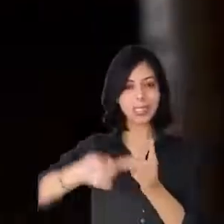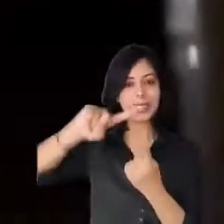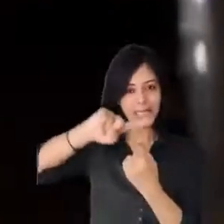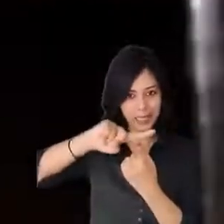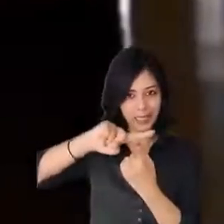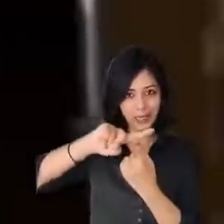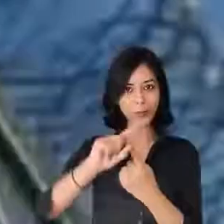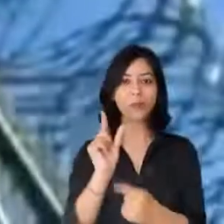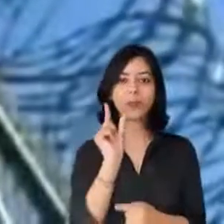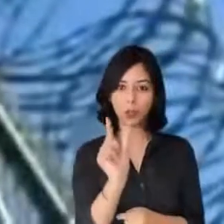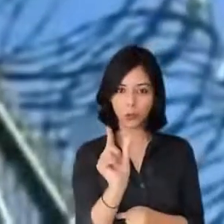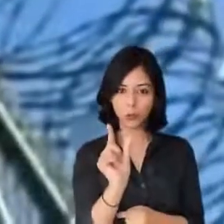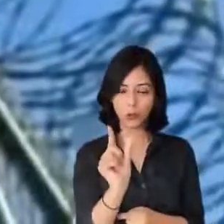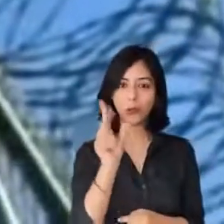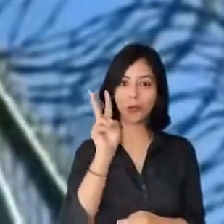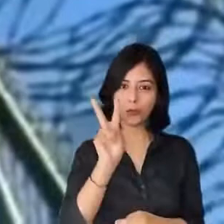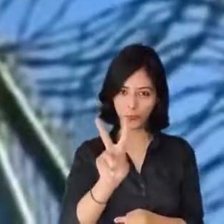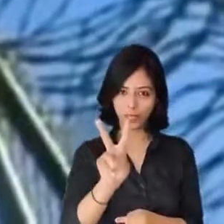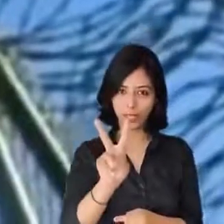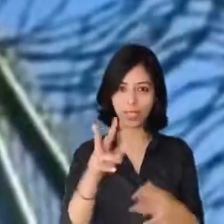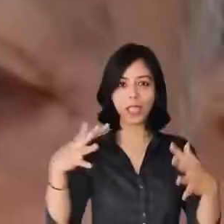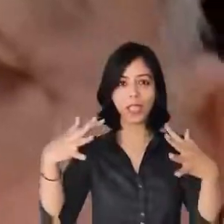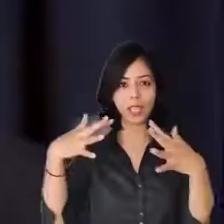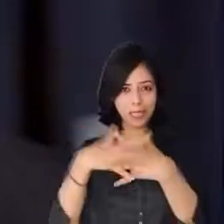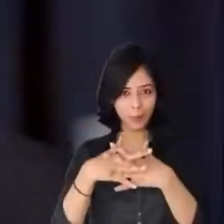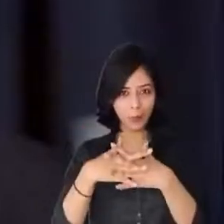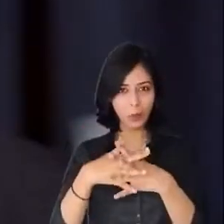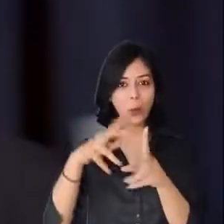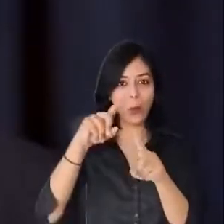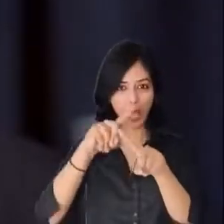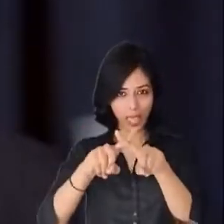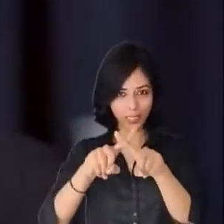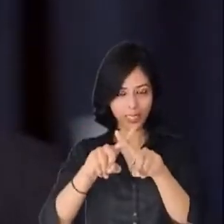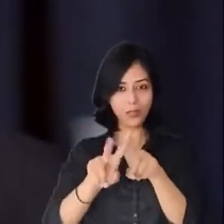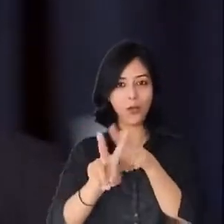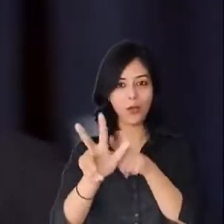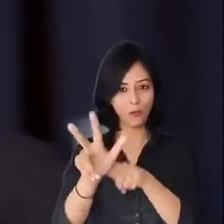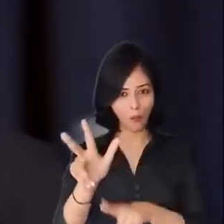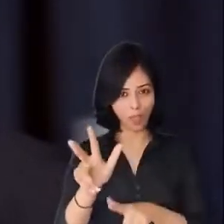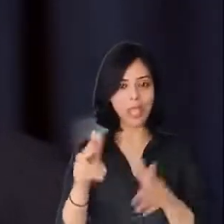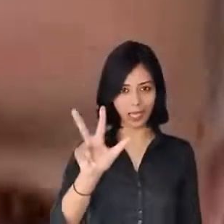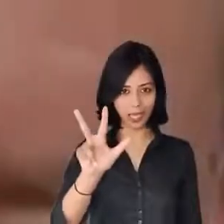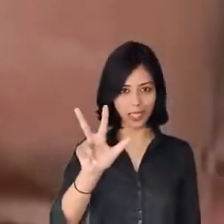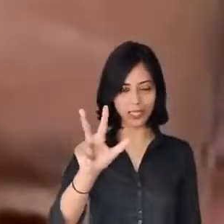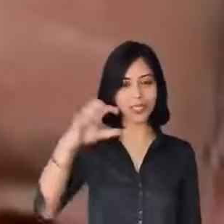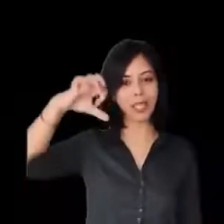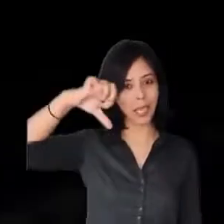Lo sé, pero trataban de no tener demasiadas expectativas. Esperábamos que fuera una pista